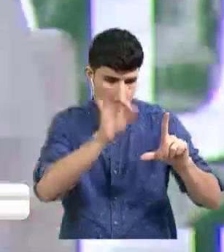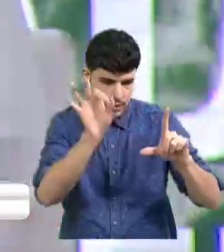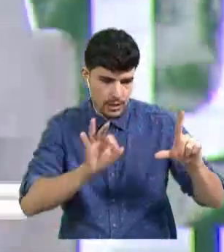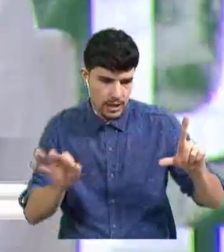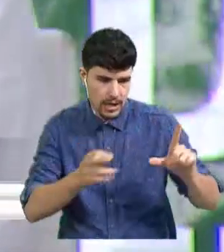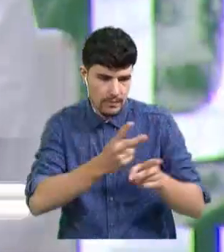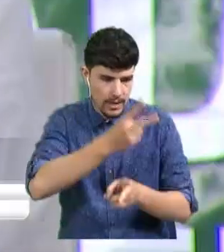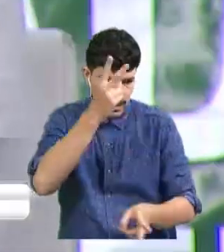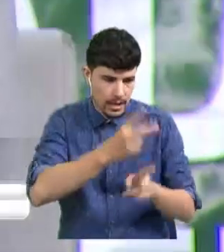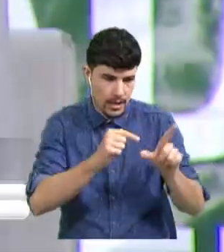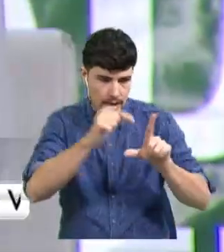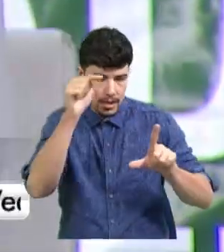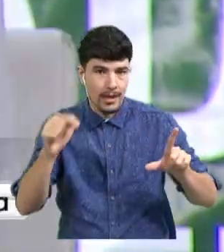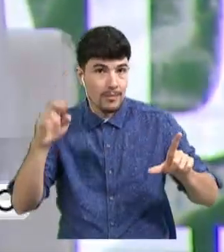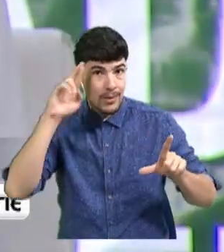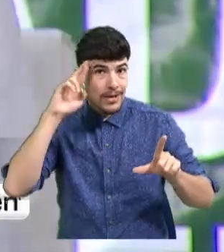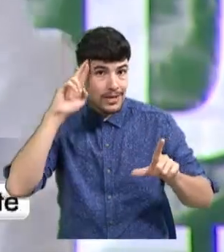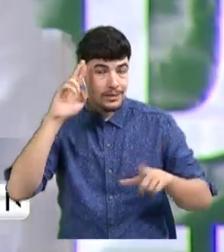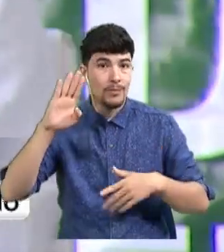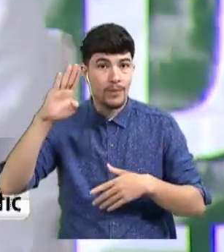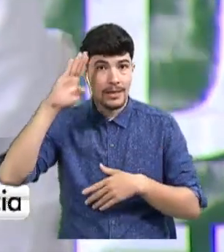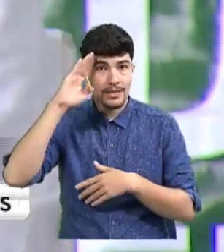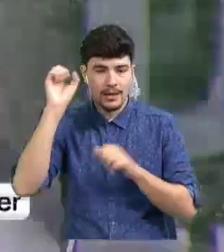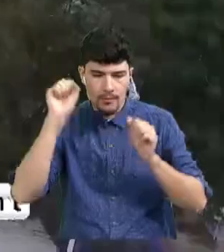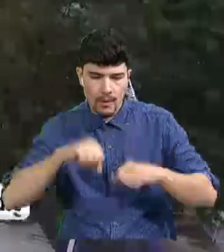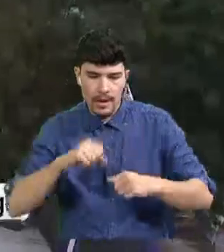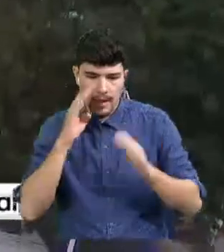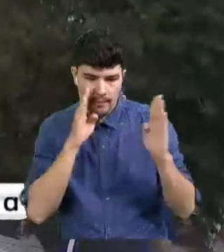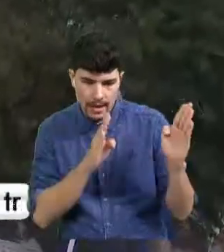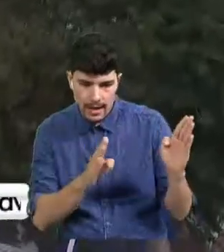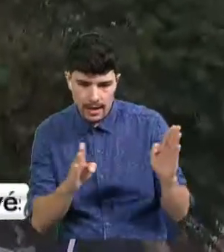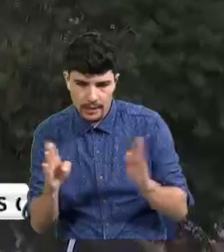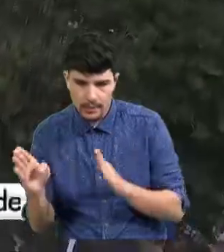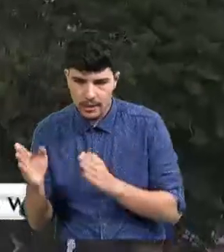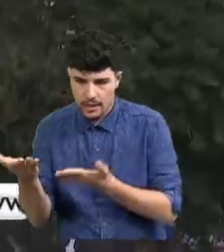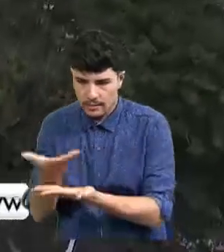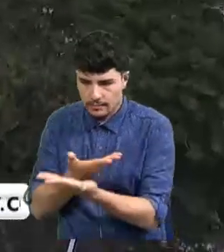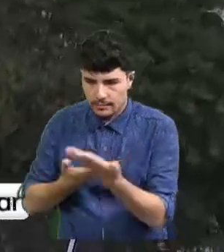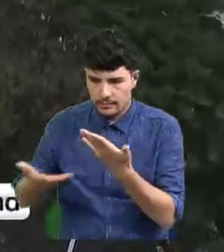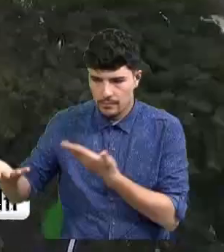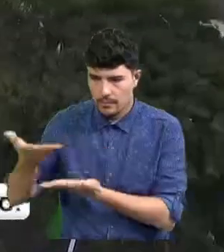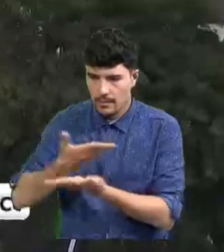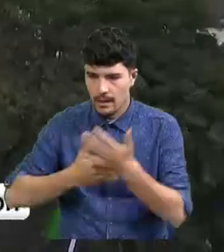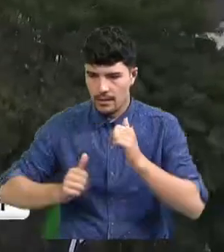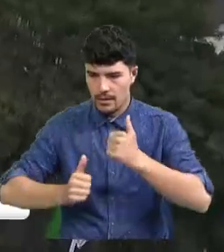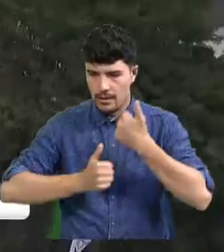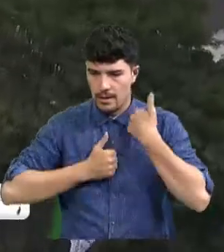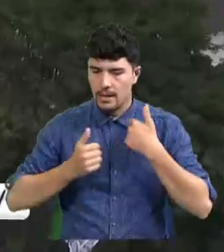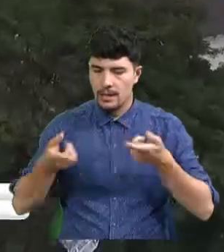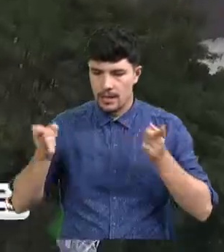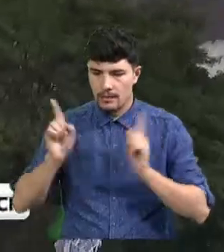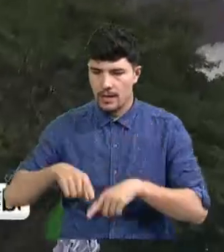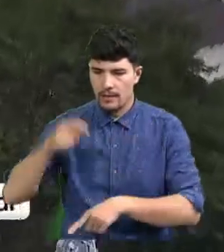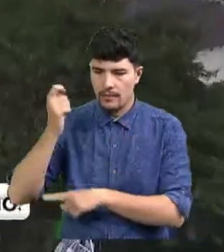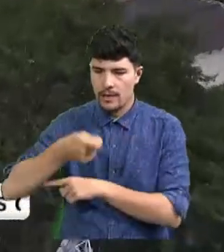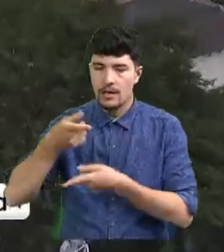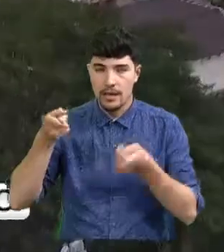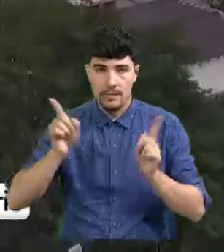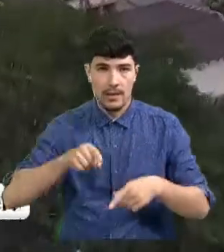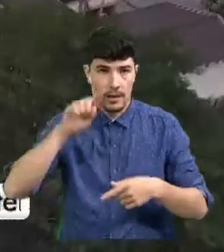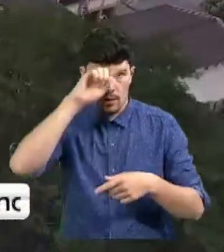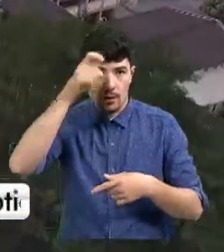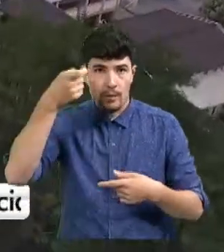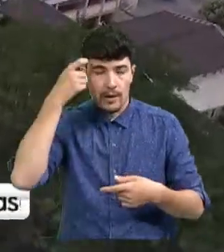le permite a la policía hacer una planificación en compañía de las demás autoridades militares y de policía y con los gobiernos locales